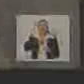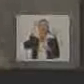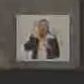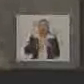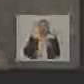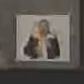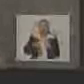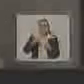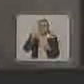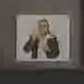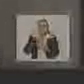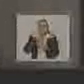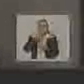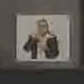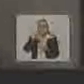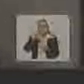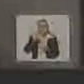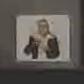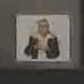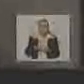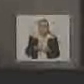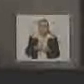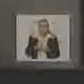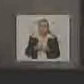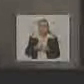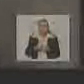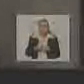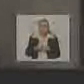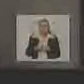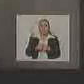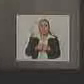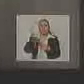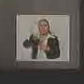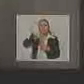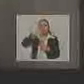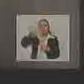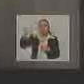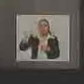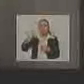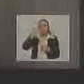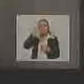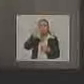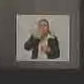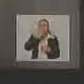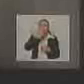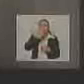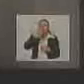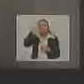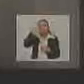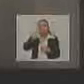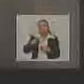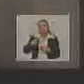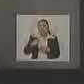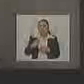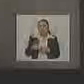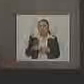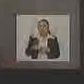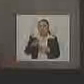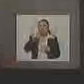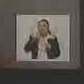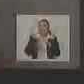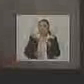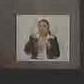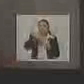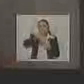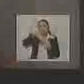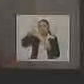2, transparencia y rendición de cuentas. En este momento, cada uno de ellos tendrá hasta un minuto para hacer una intervención final de